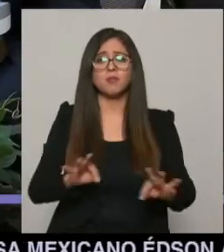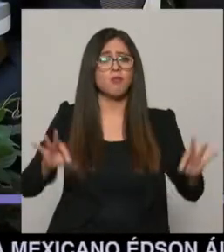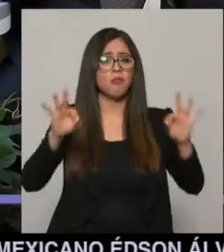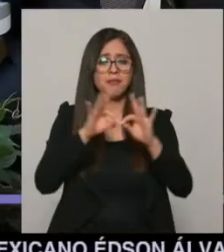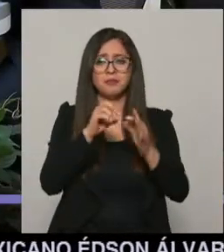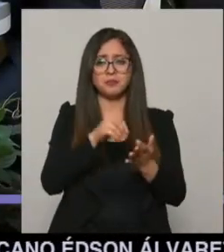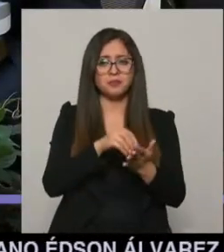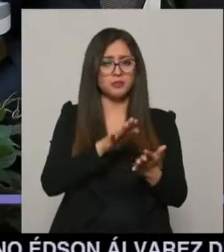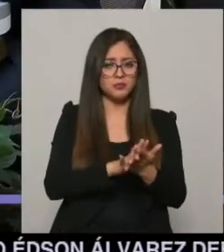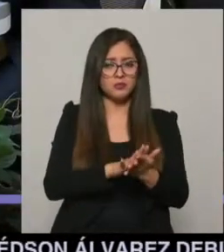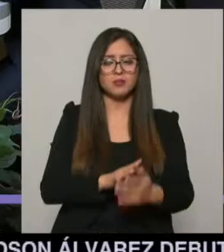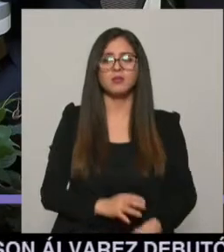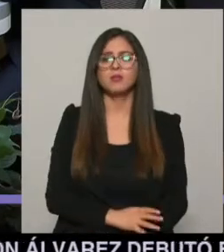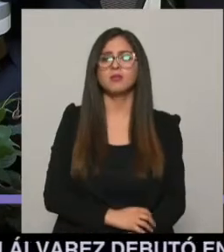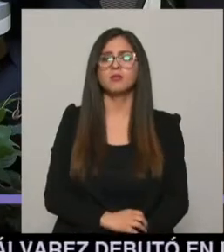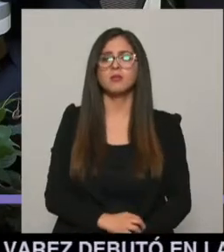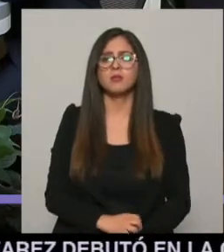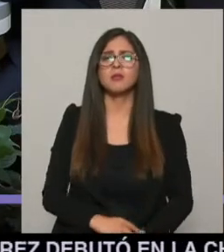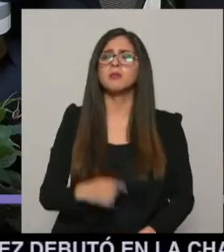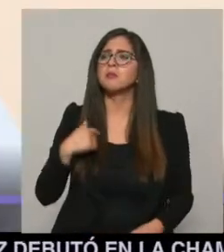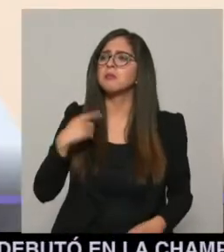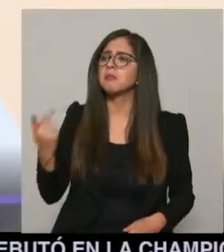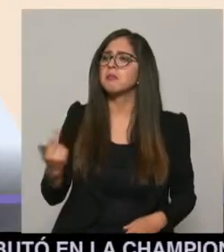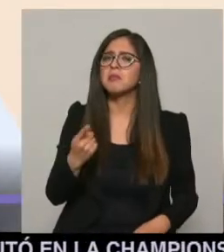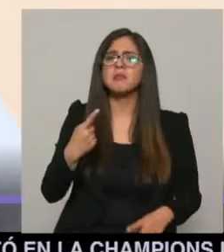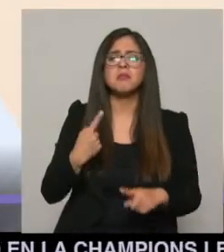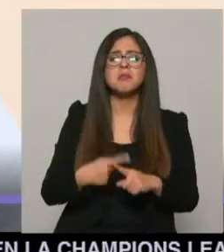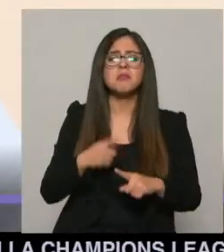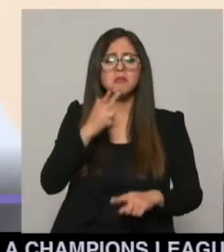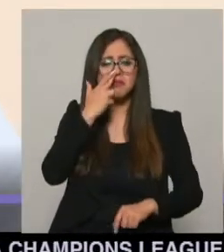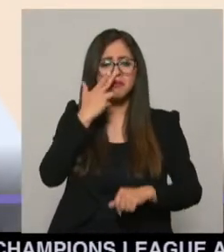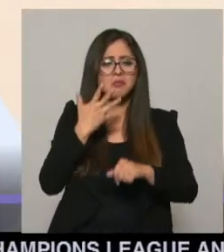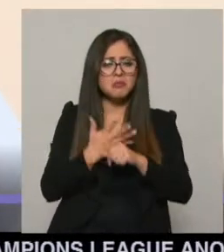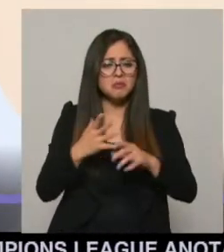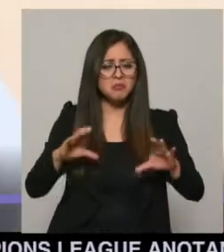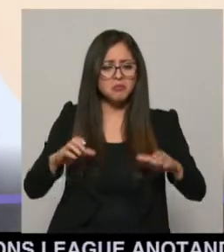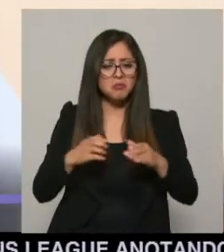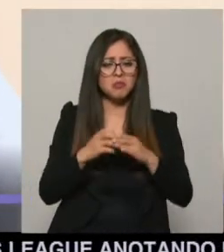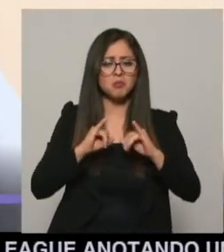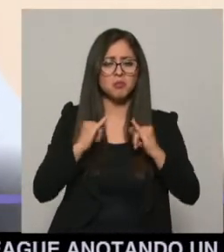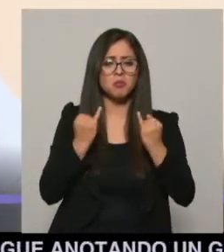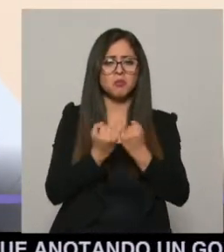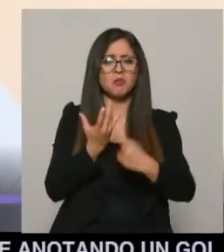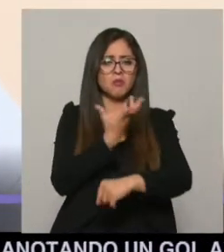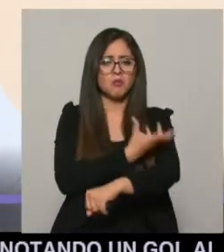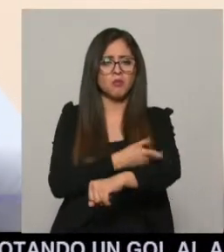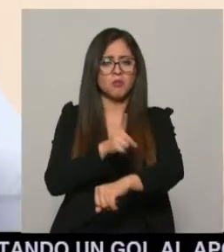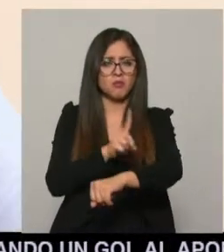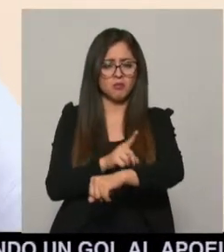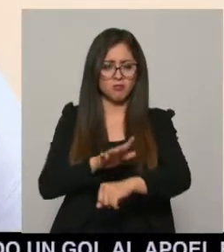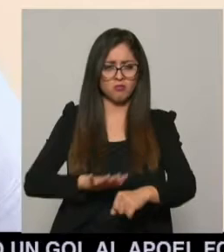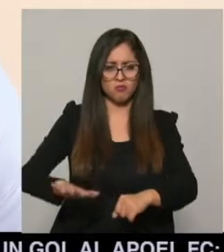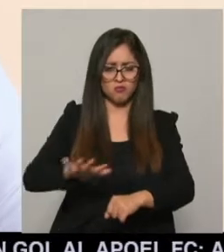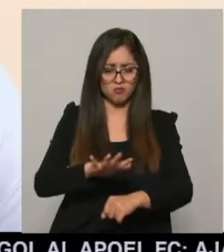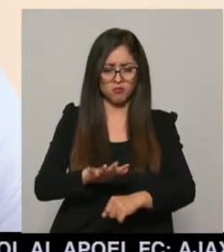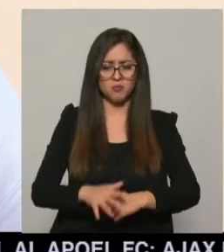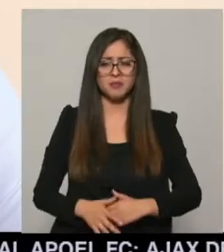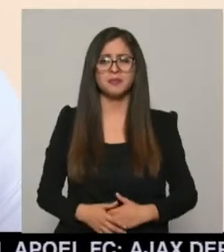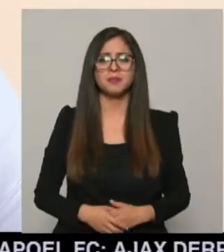¿quién se va a hacer cargo ahora de la Junta de Coordinación Sí, Política? mira, me parece que es muy importante señalar que para nosotros como